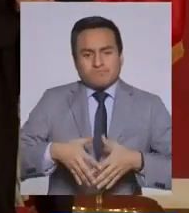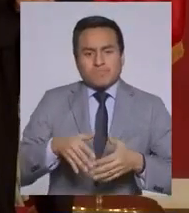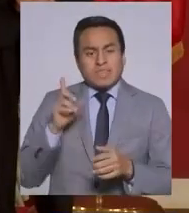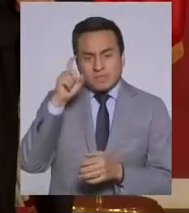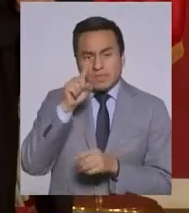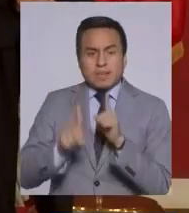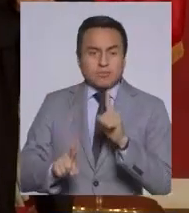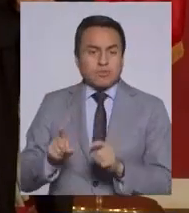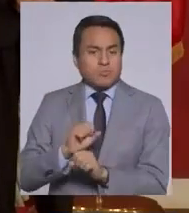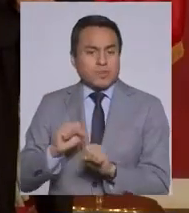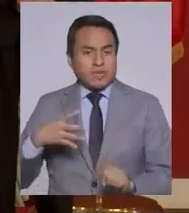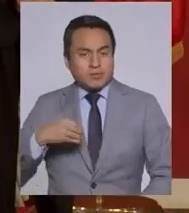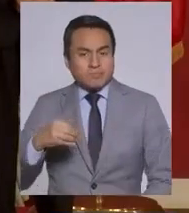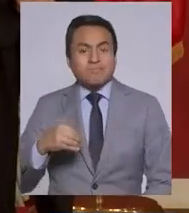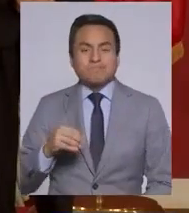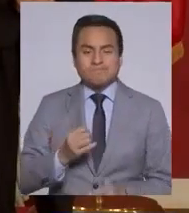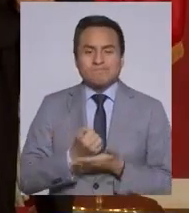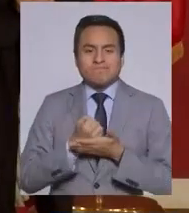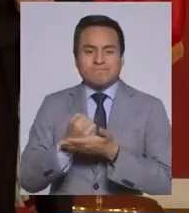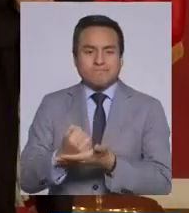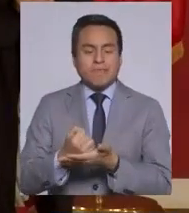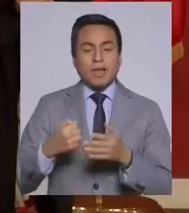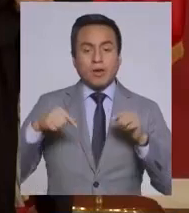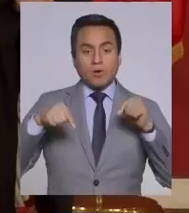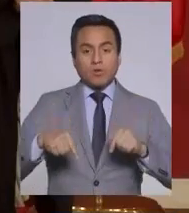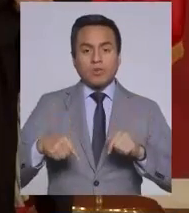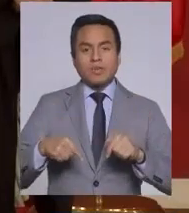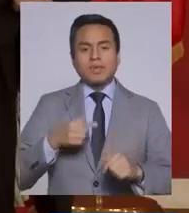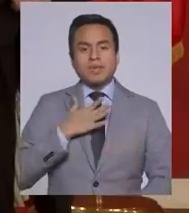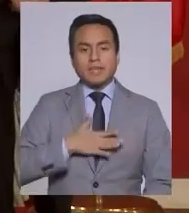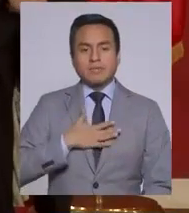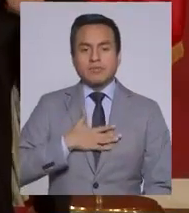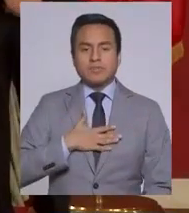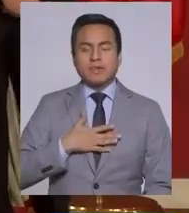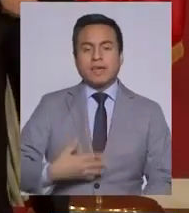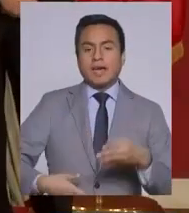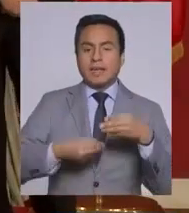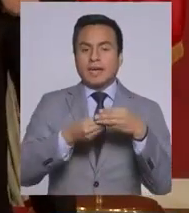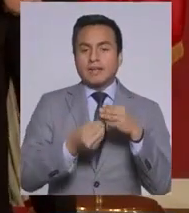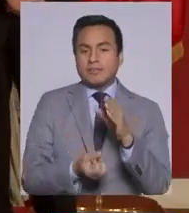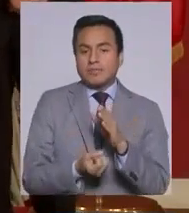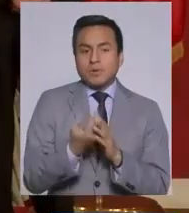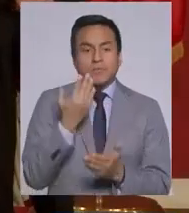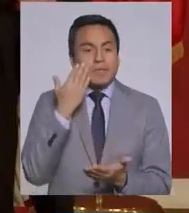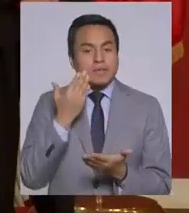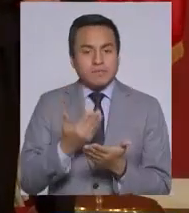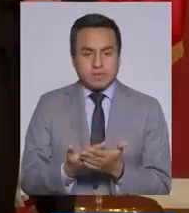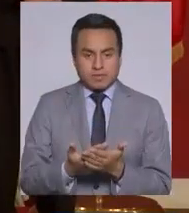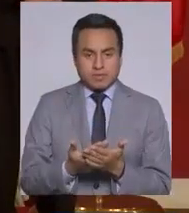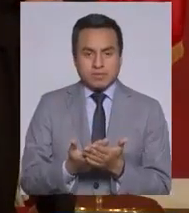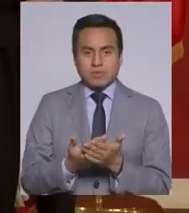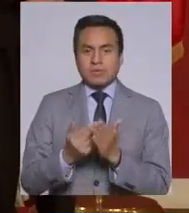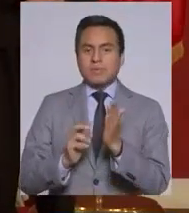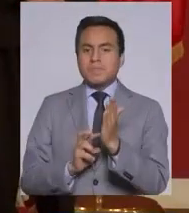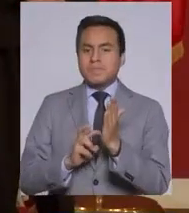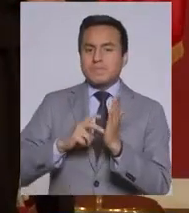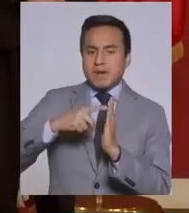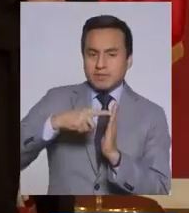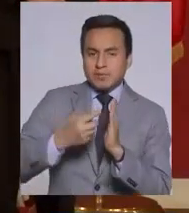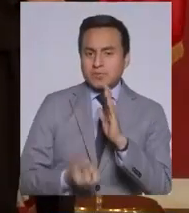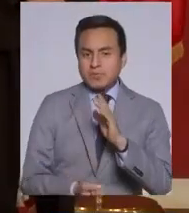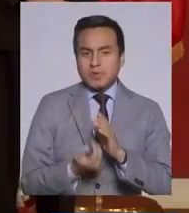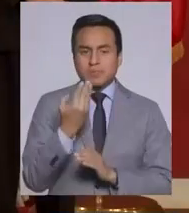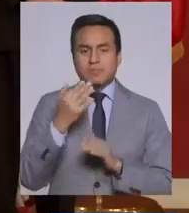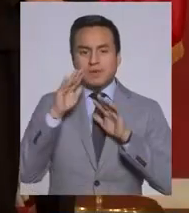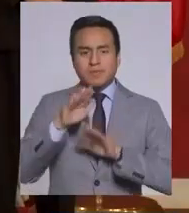concebir. Hoy queremos agregar un nuevo beneficio, dar un nuevo paso en